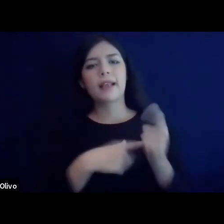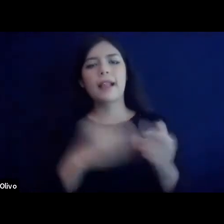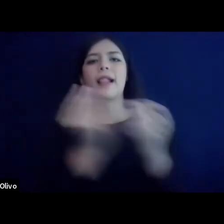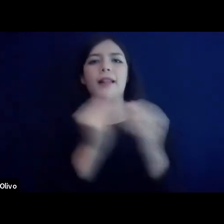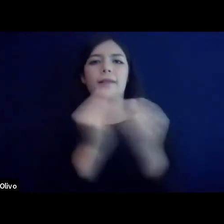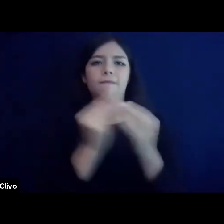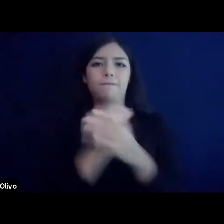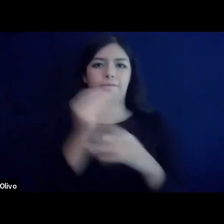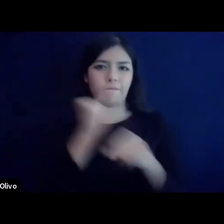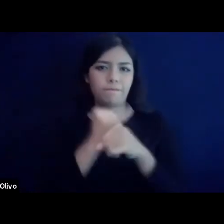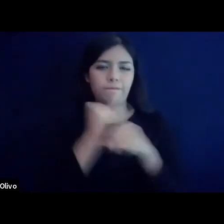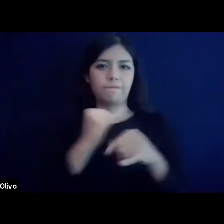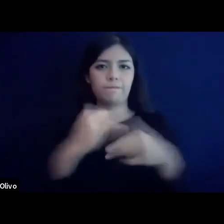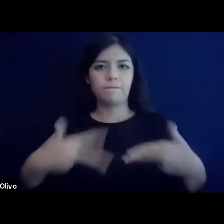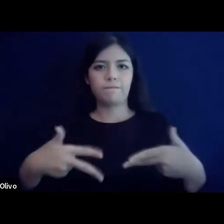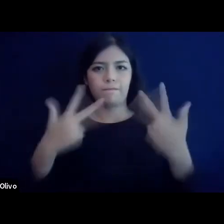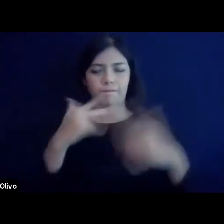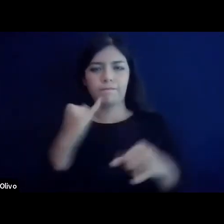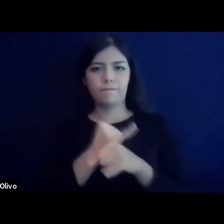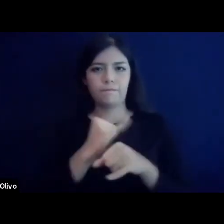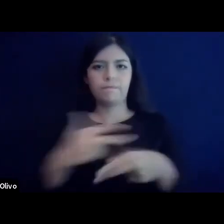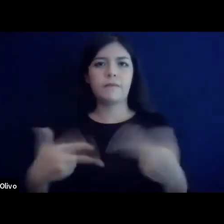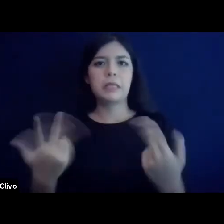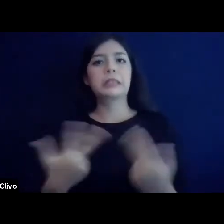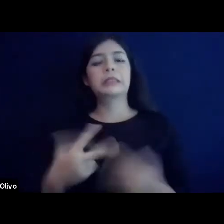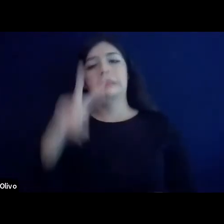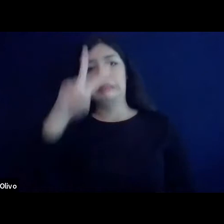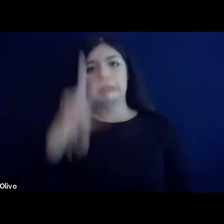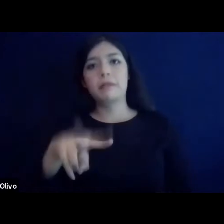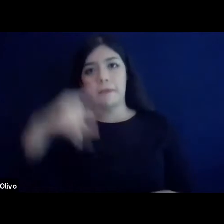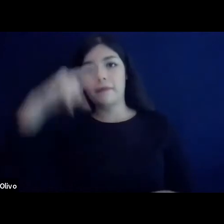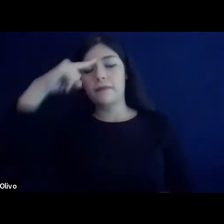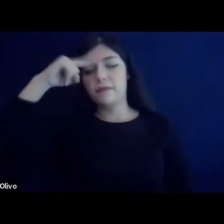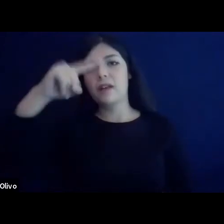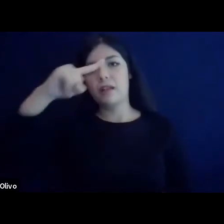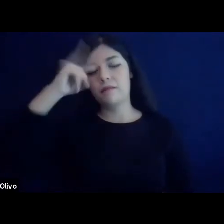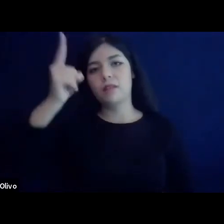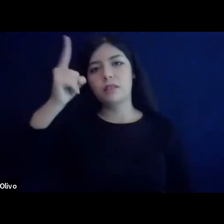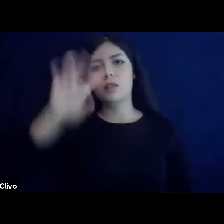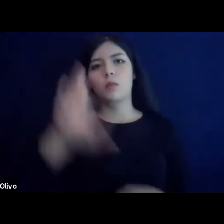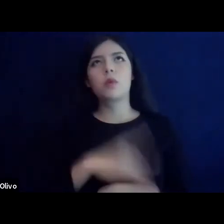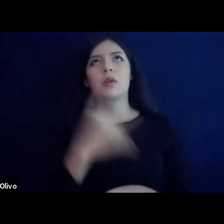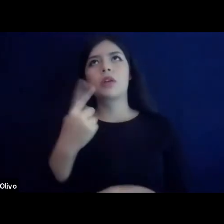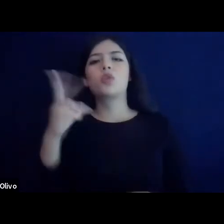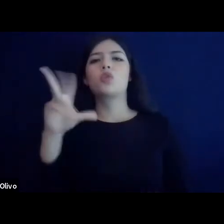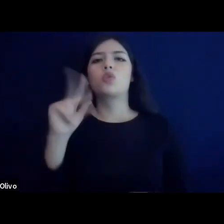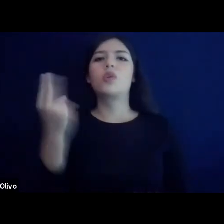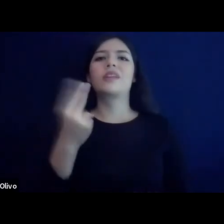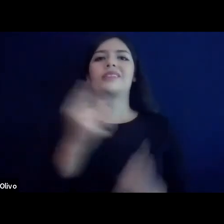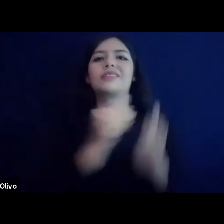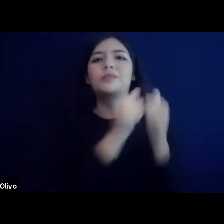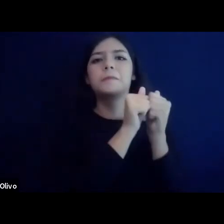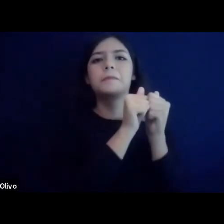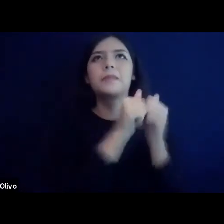también se me dificulta, digo, perdón, también se me facilita bastante, porque la parte de los traslados para mí era de lo más